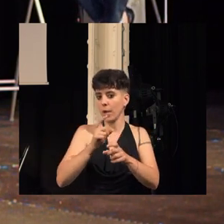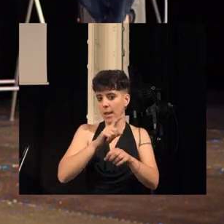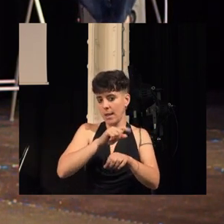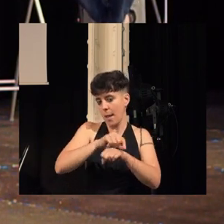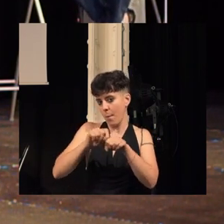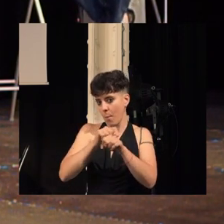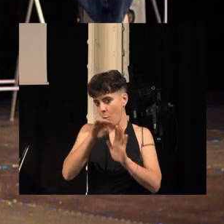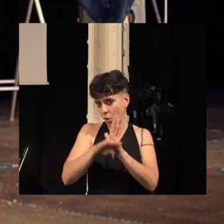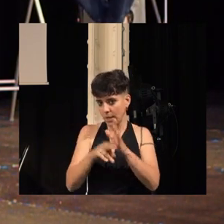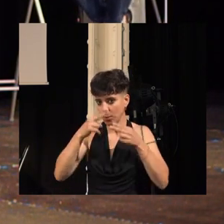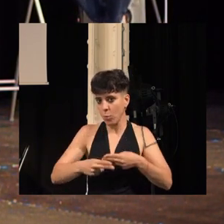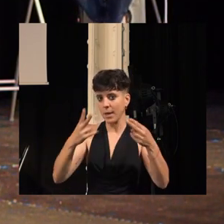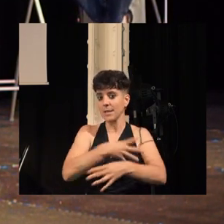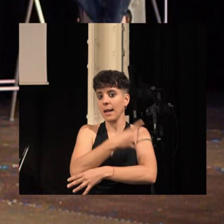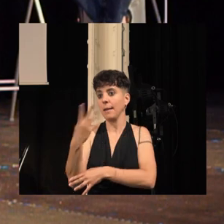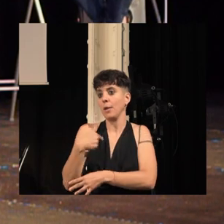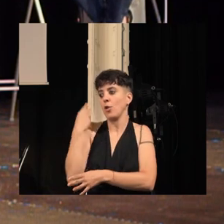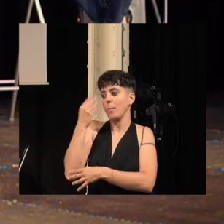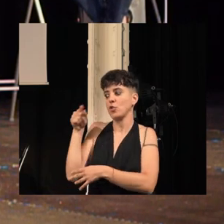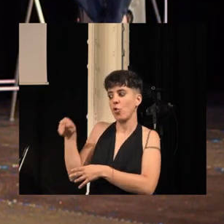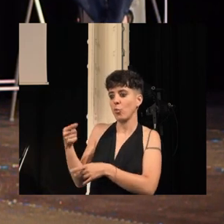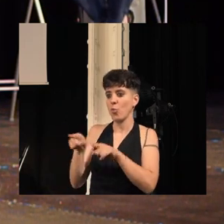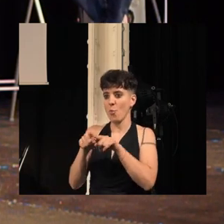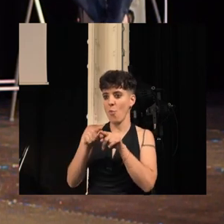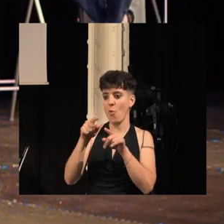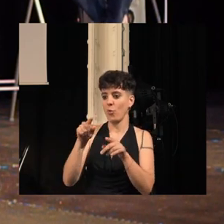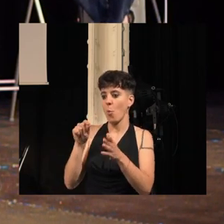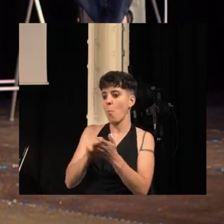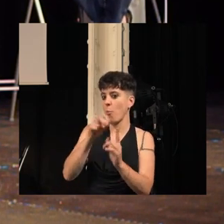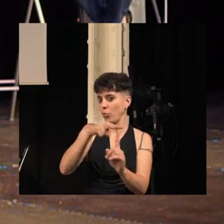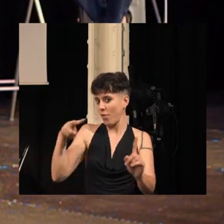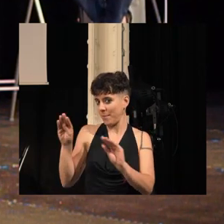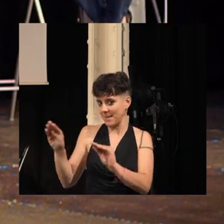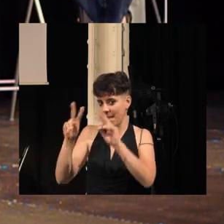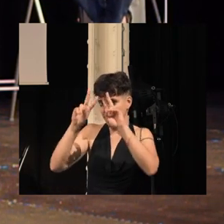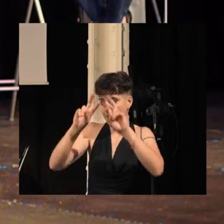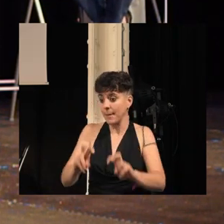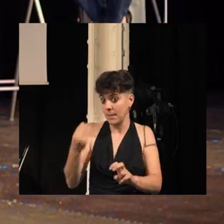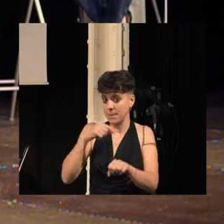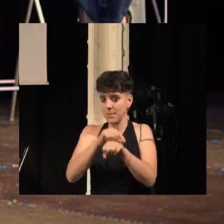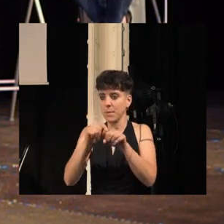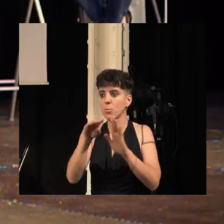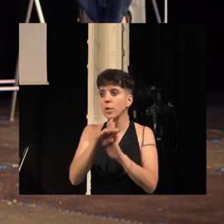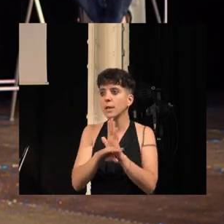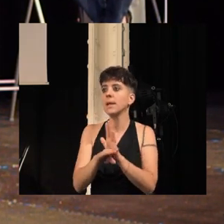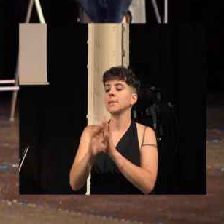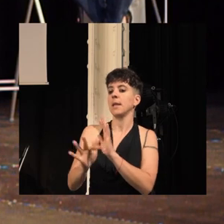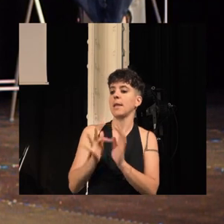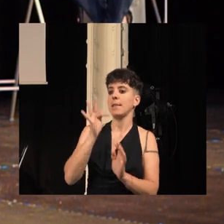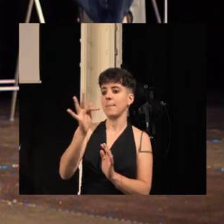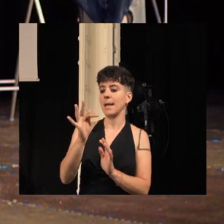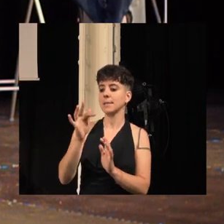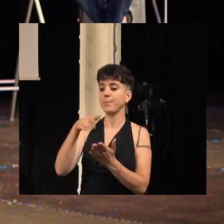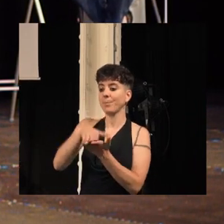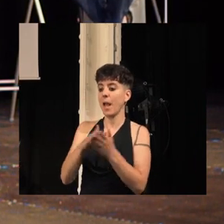lo cual también supongo que nos harás una mirada desde aquí, ¿no?, desde tu análisis de todas estas políticas. Y además también ha coeditado